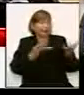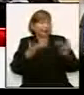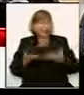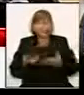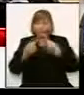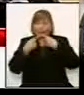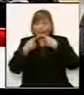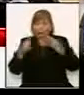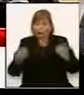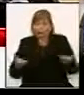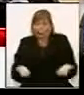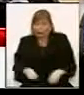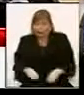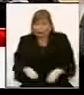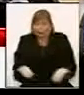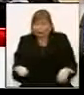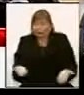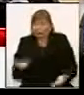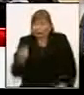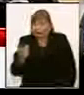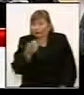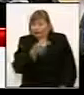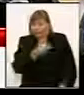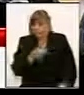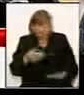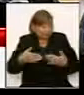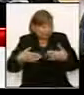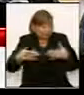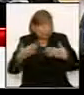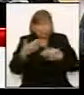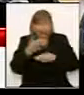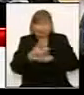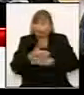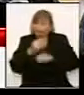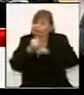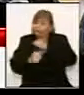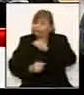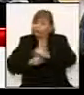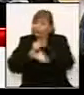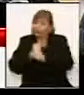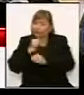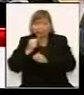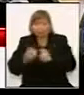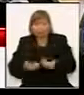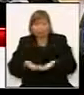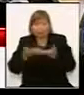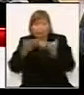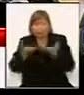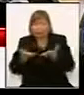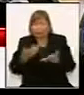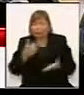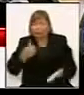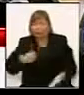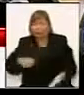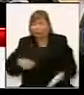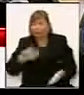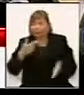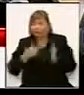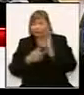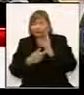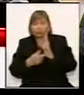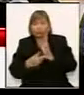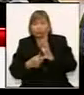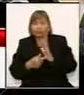ha hecho público y está acá. Y ustedes que no han podido acceder durante años, lo ha entregado a la municipalidad. Y es una ello es